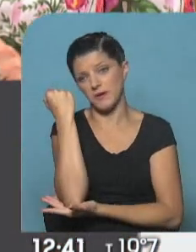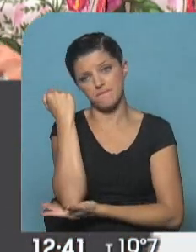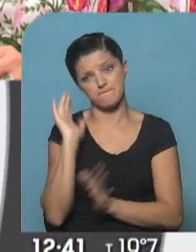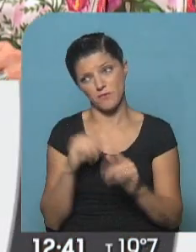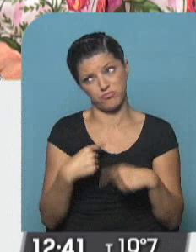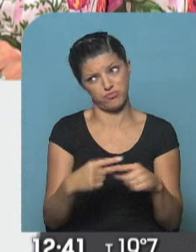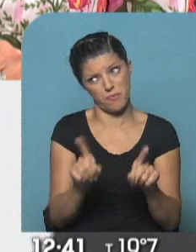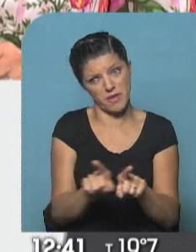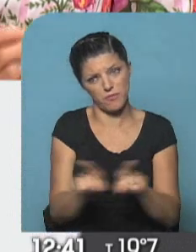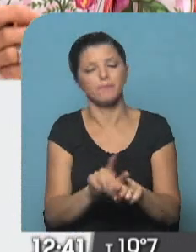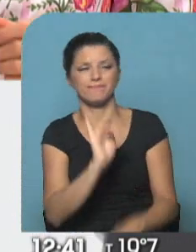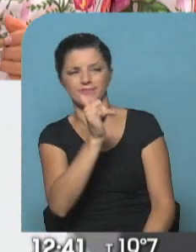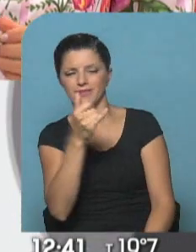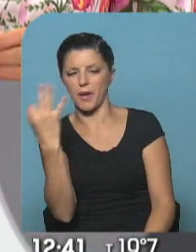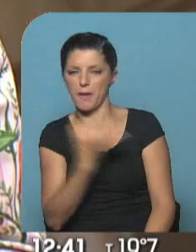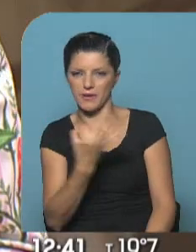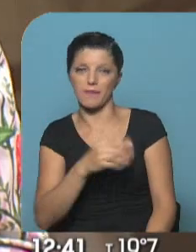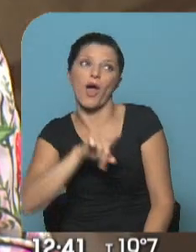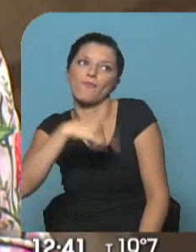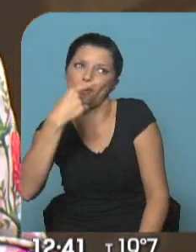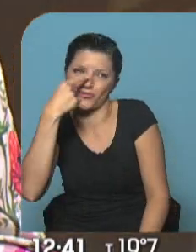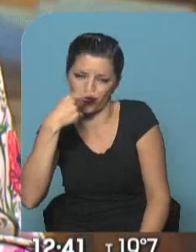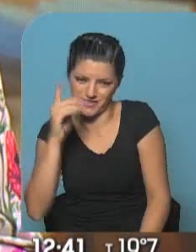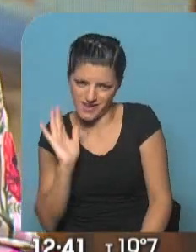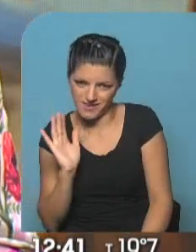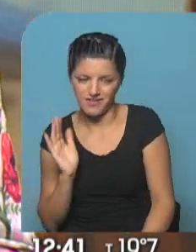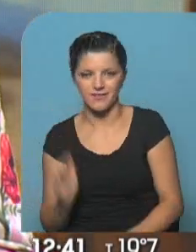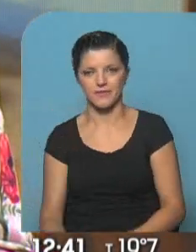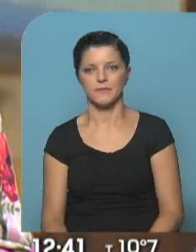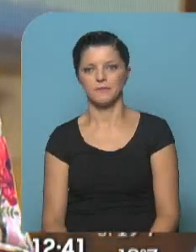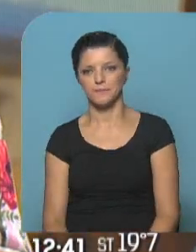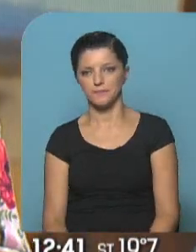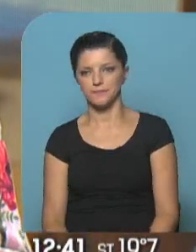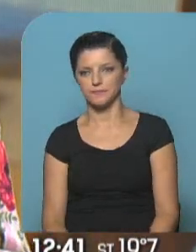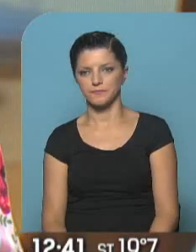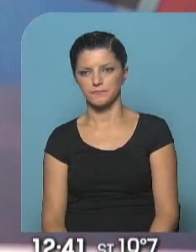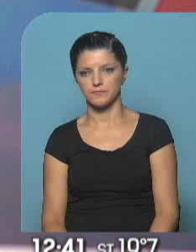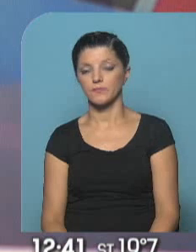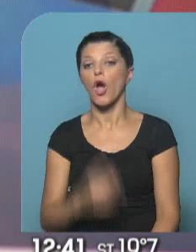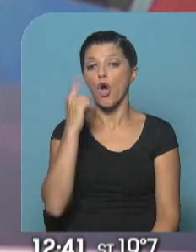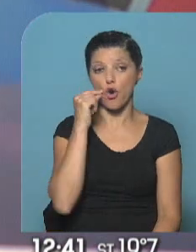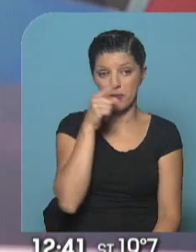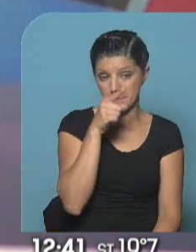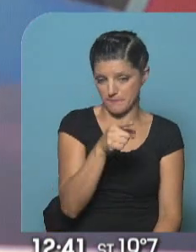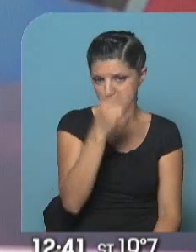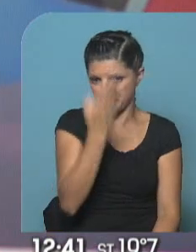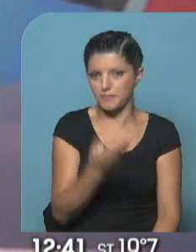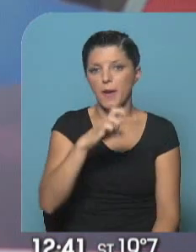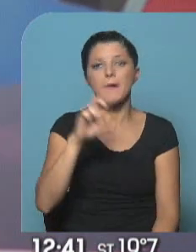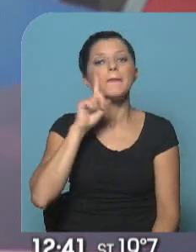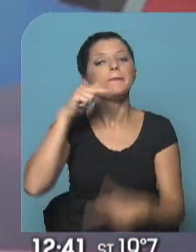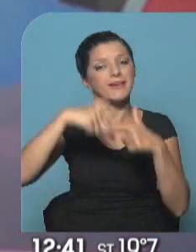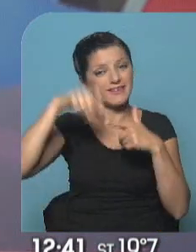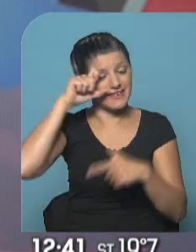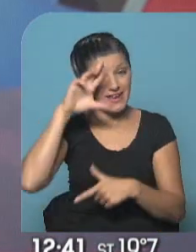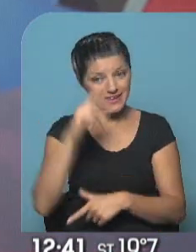Entonces, parece que eso es lo que está crujiendo, ¿no? Hay otros intereses. La renovación nacional de Piñera es bastante de centro. La abstención